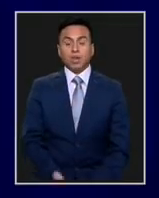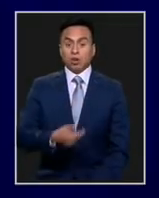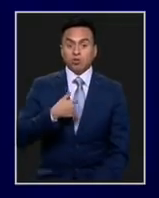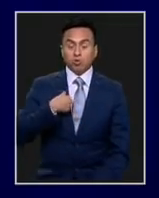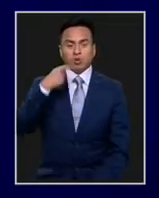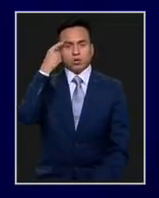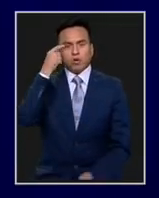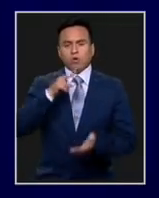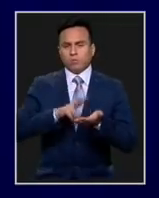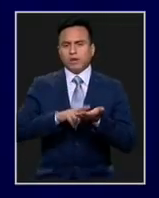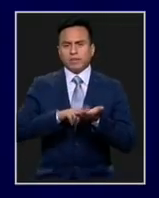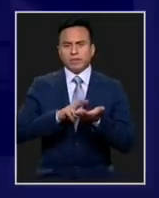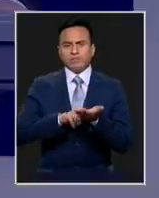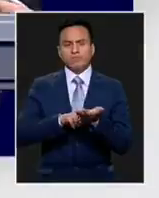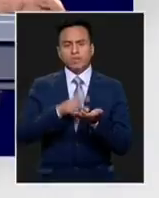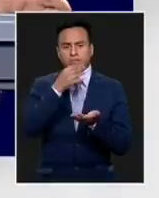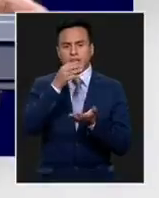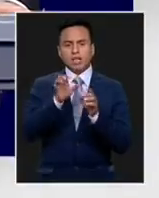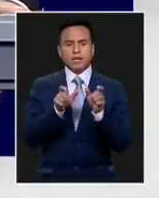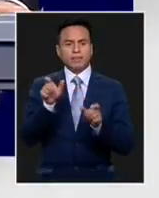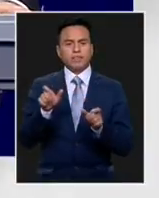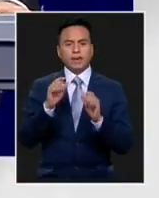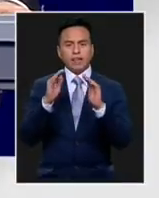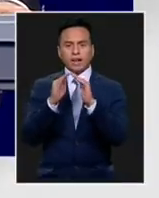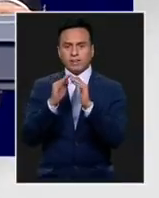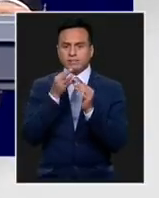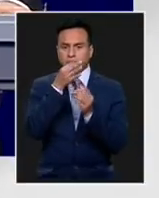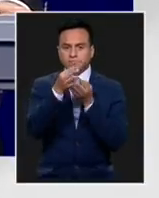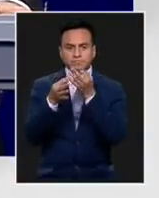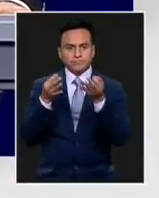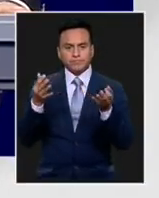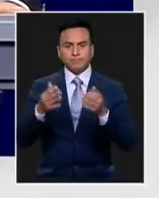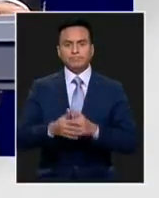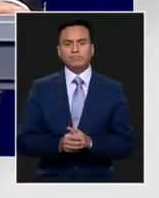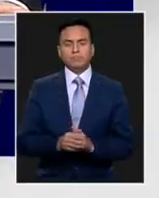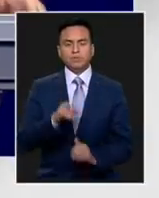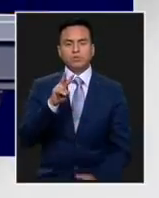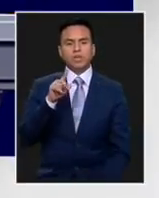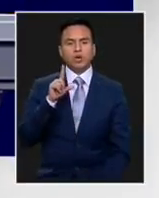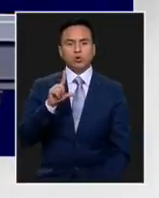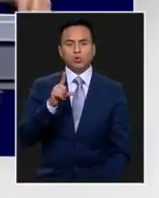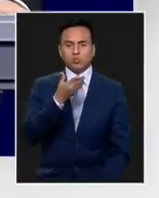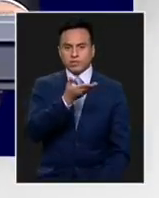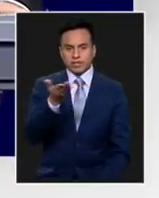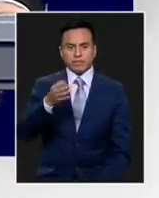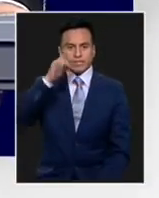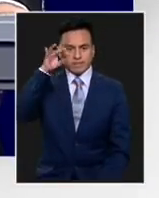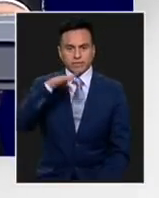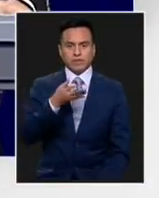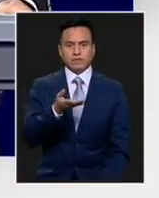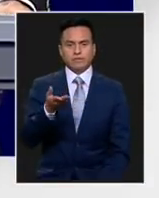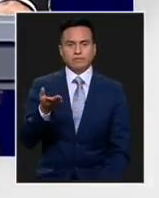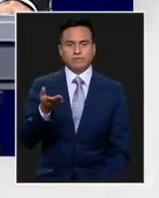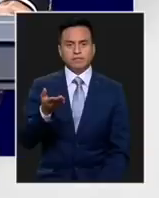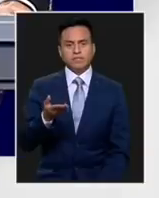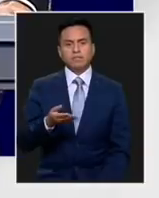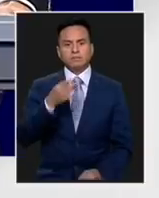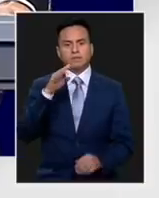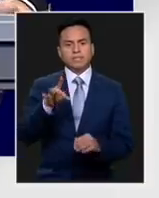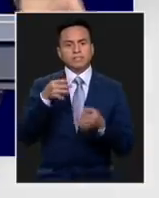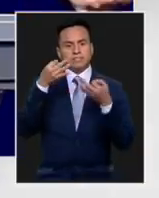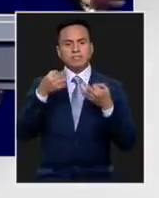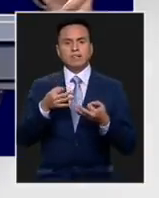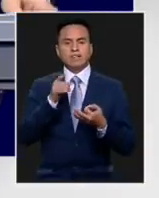yo creo que la verdad es que hay que decirle a la gente en la casa, eh, que el 2 de julio ustedes van a saber y van a